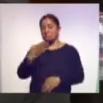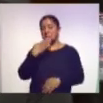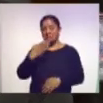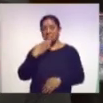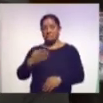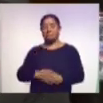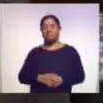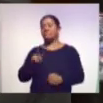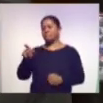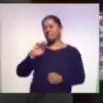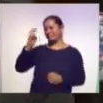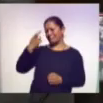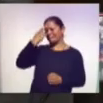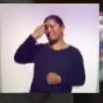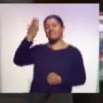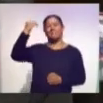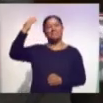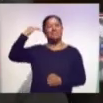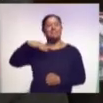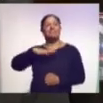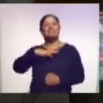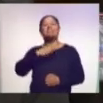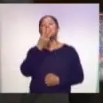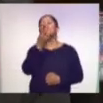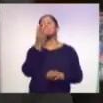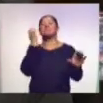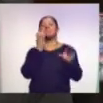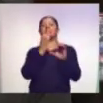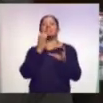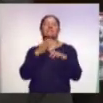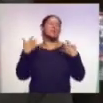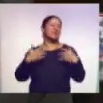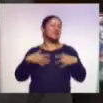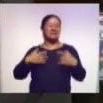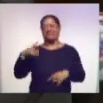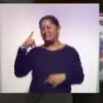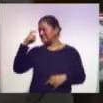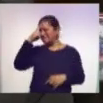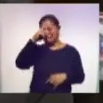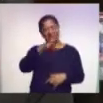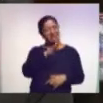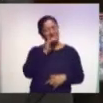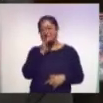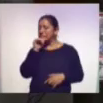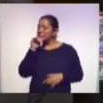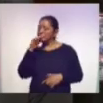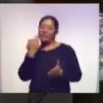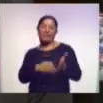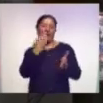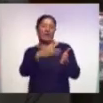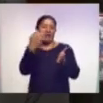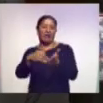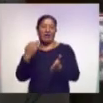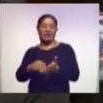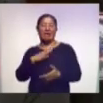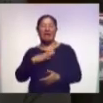porque recordarás que hace tiempo solamente teníamos 3 camiones, ya no nos dábamos abasto, teníamos rutas